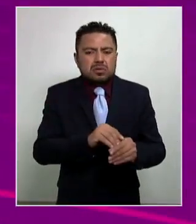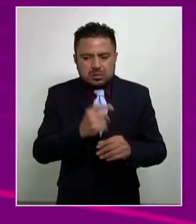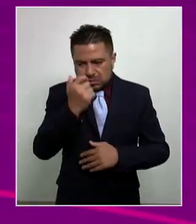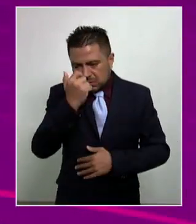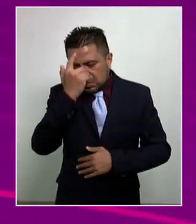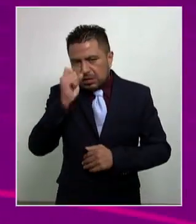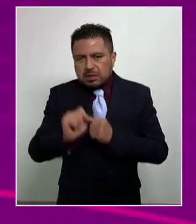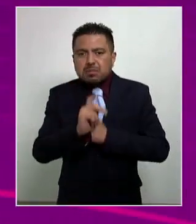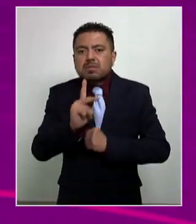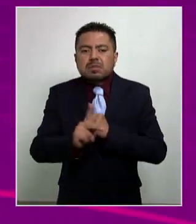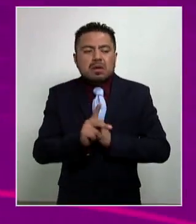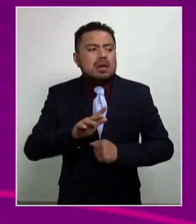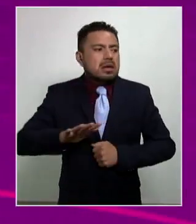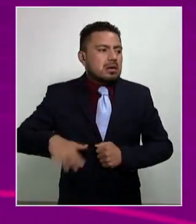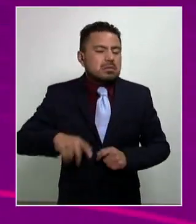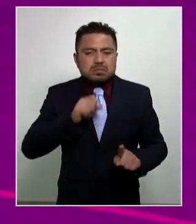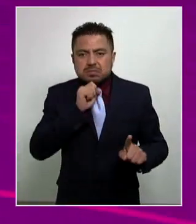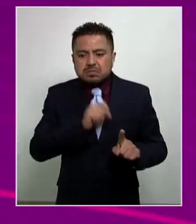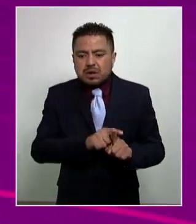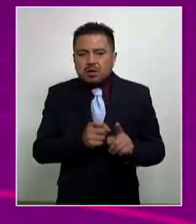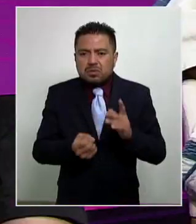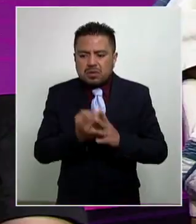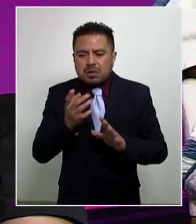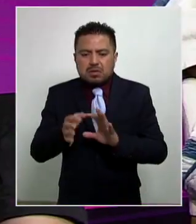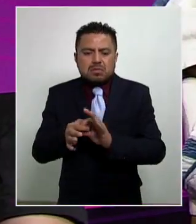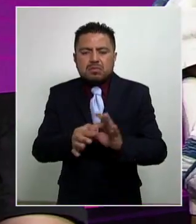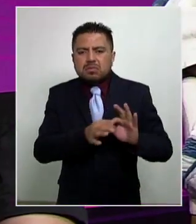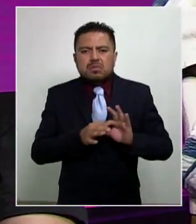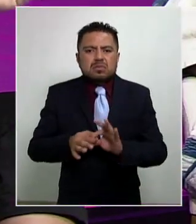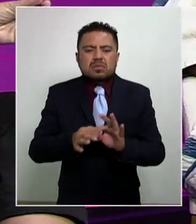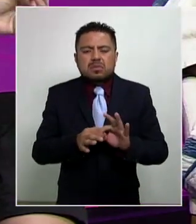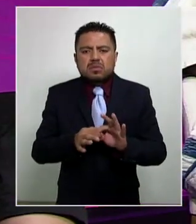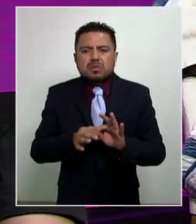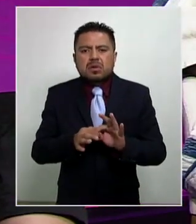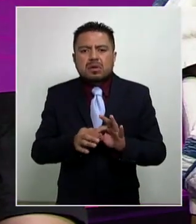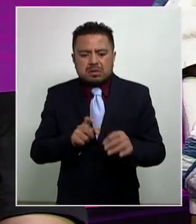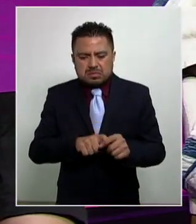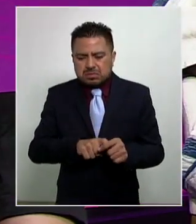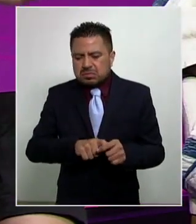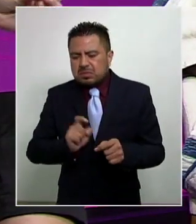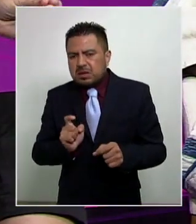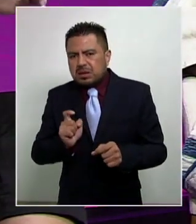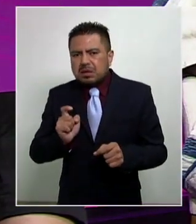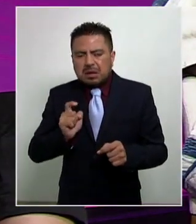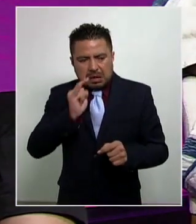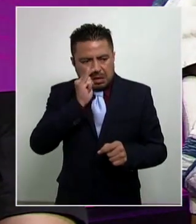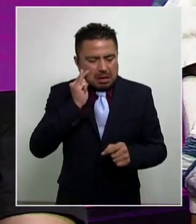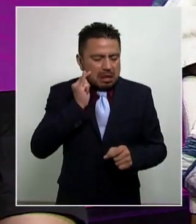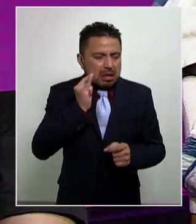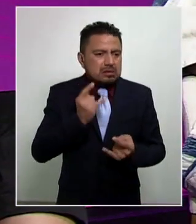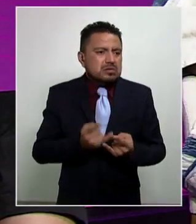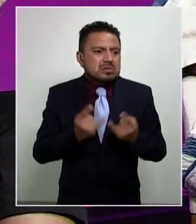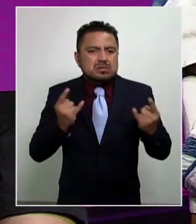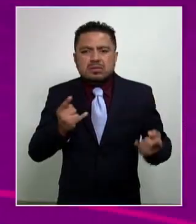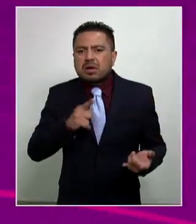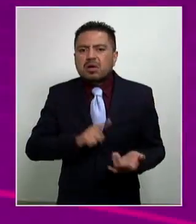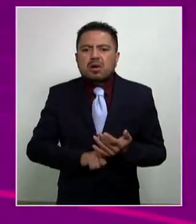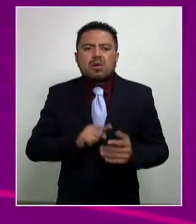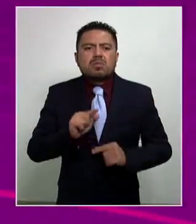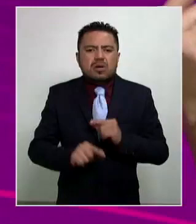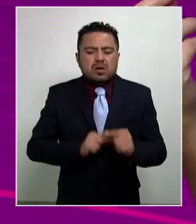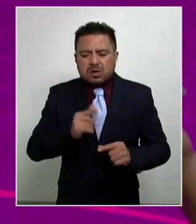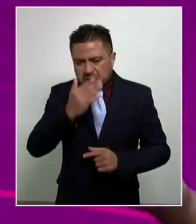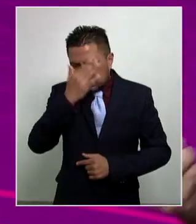creación de este país. Sin embargo, han sido una colectividad excluida, invisibilizada de la historia, de la que poco o